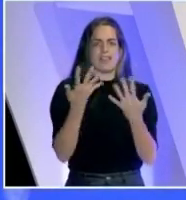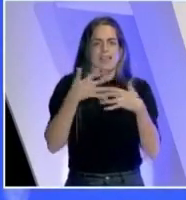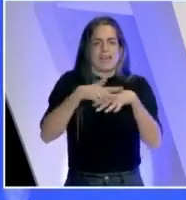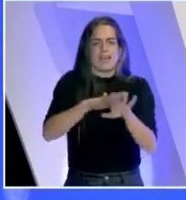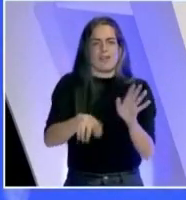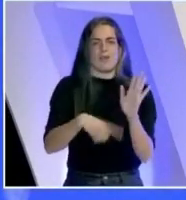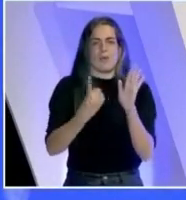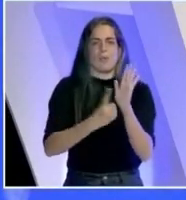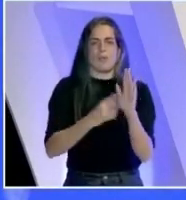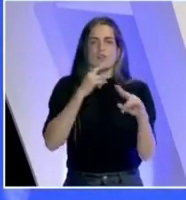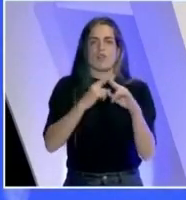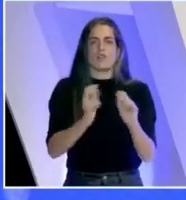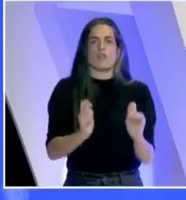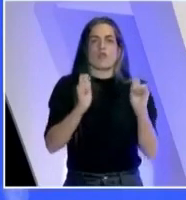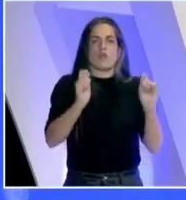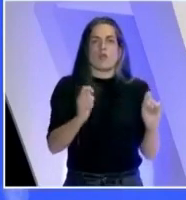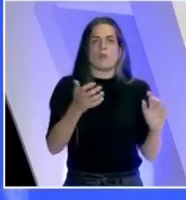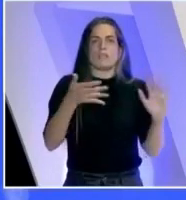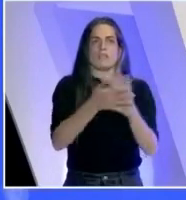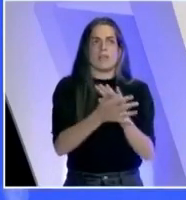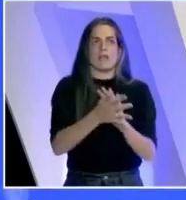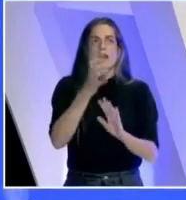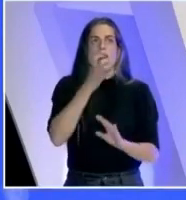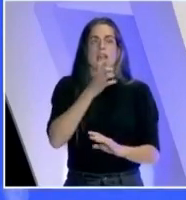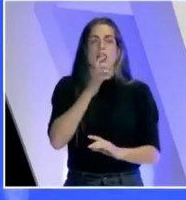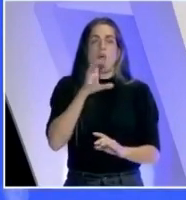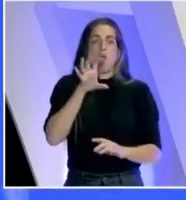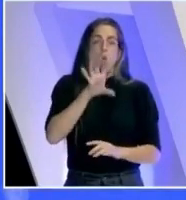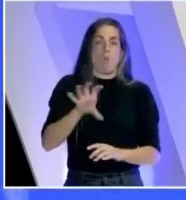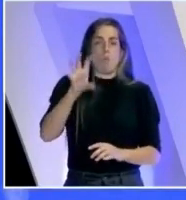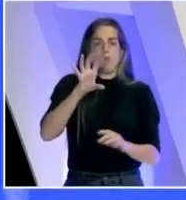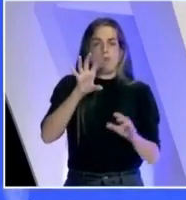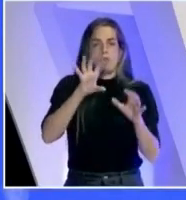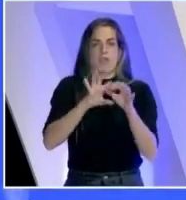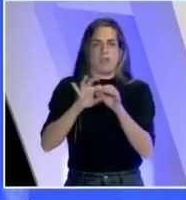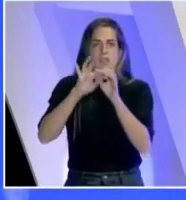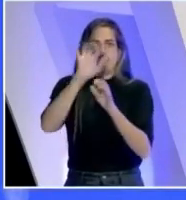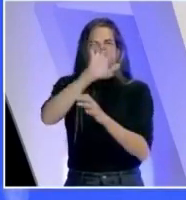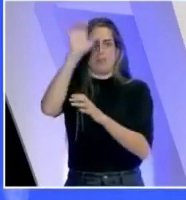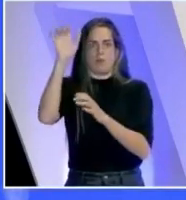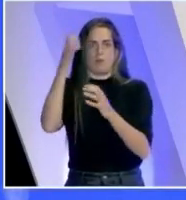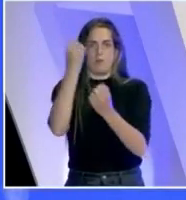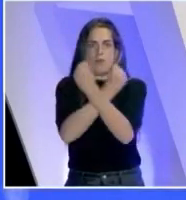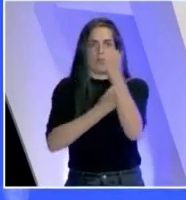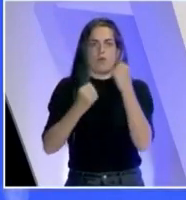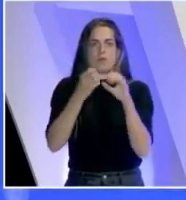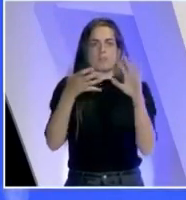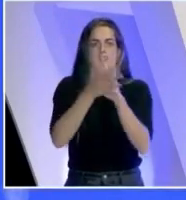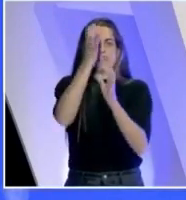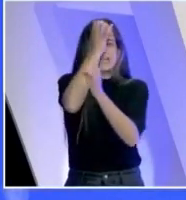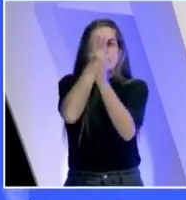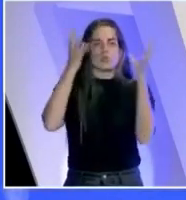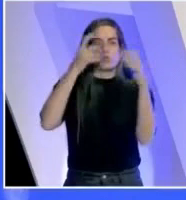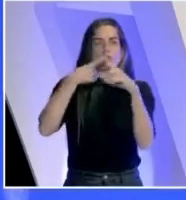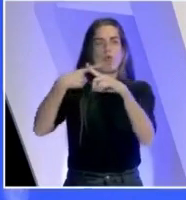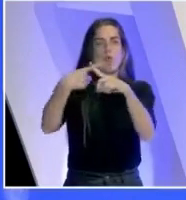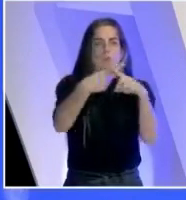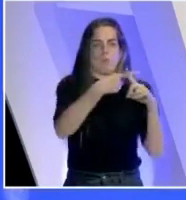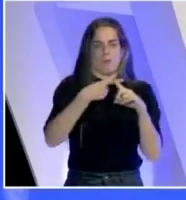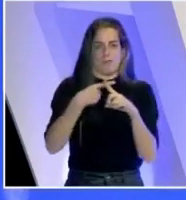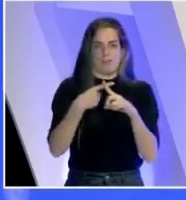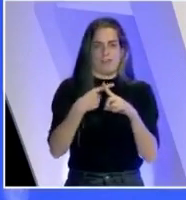aquello que se llamaba entonces la Comunidad Económica Europea. Ese sueño compartido lo que hizo